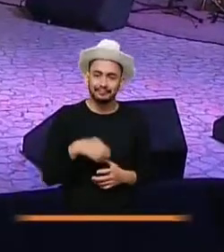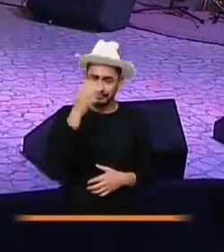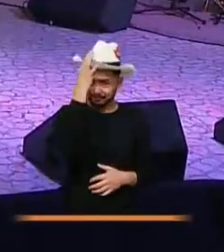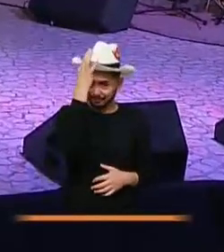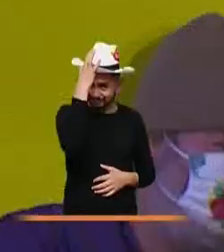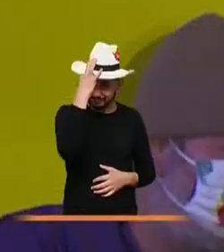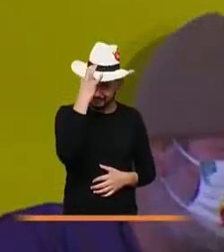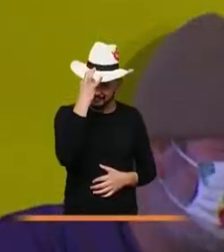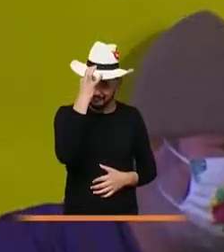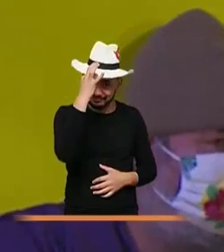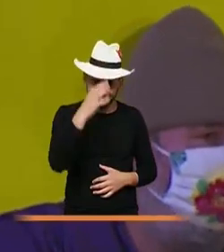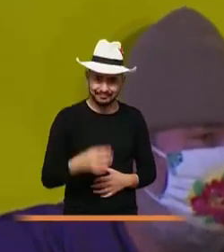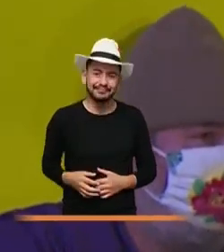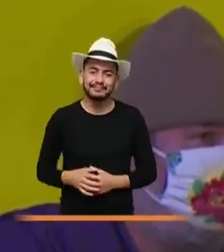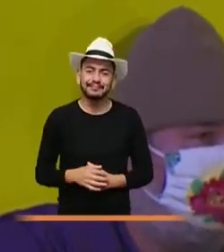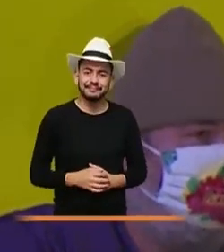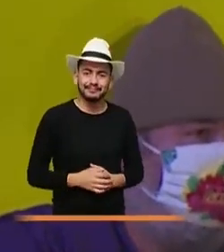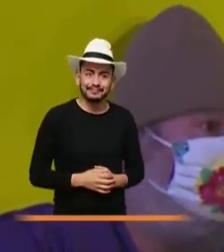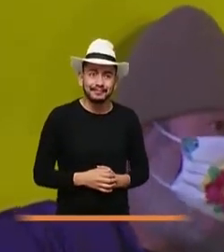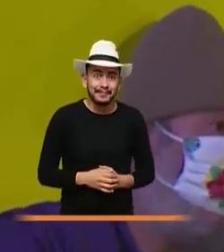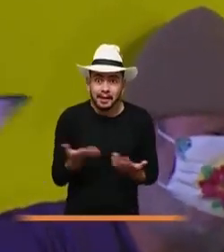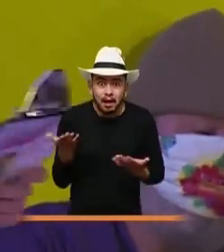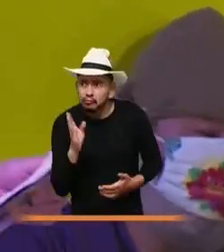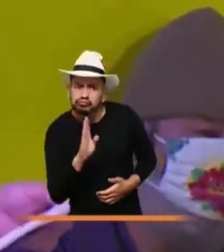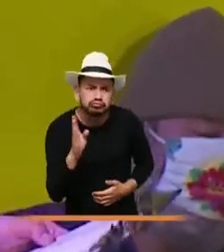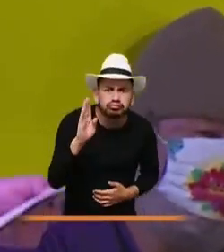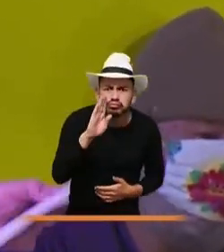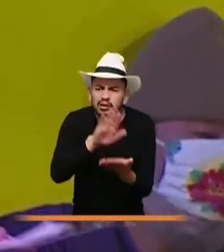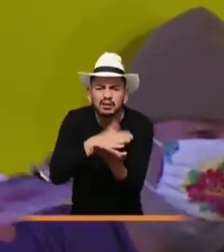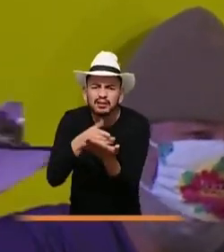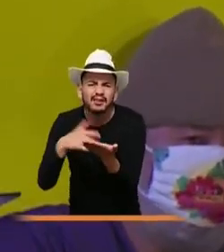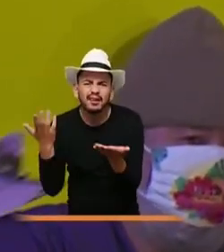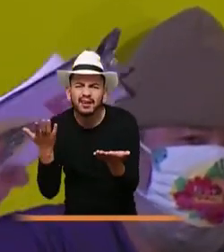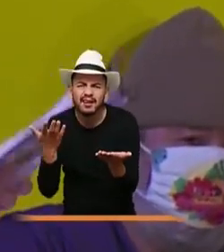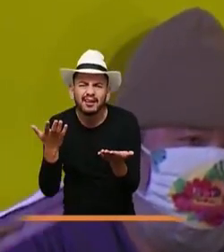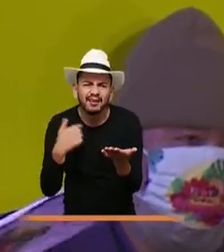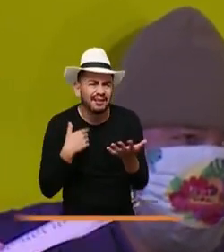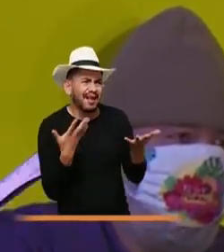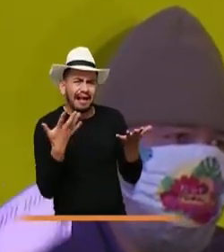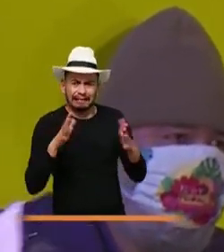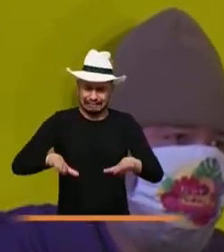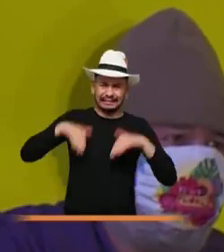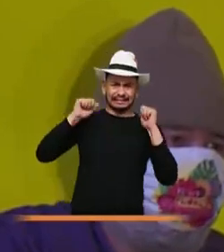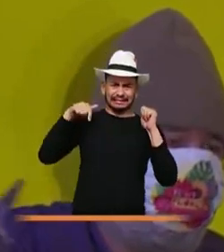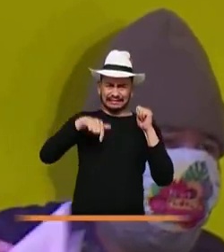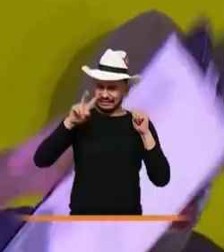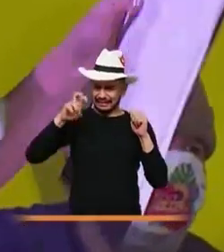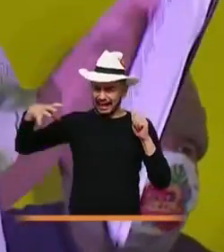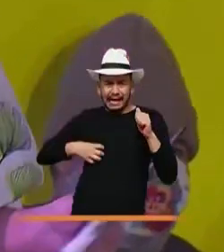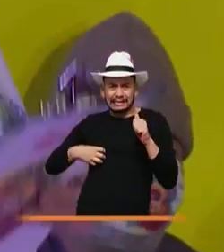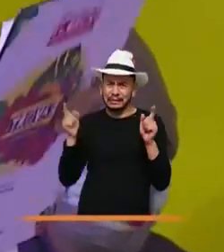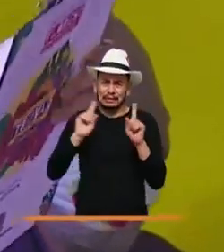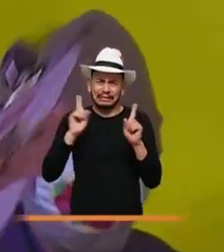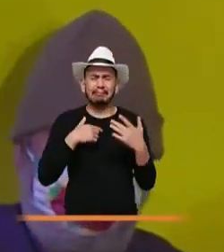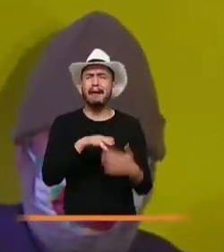durante enero extranjero no pudo pegarle un grito con pedacitos